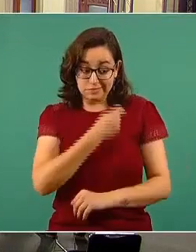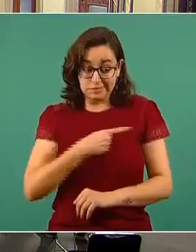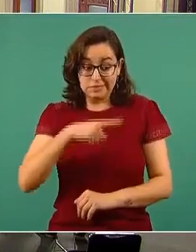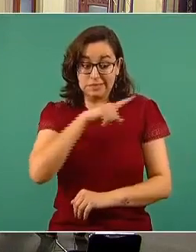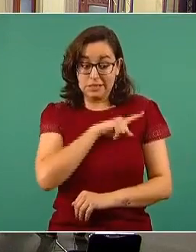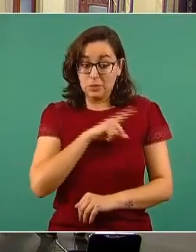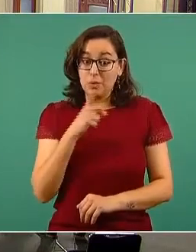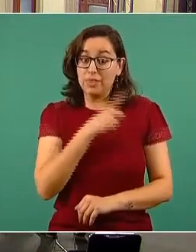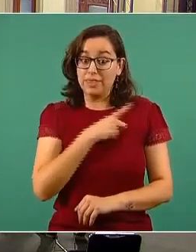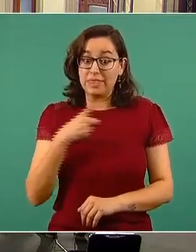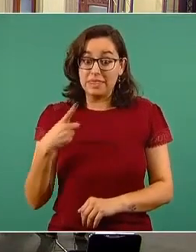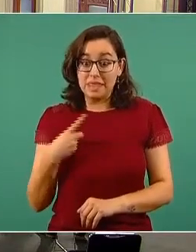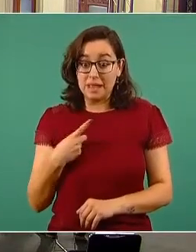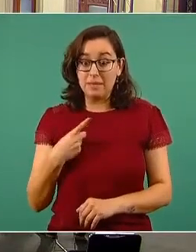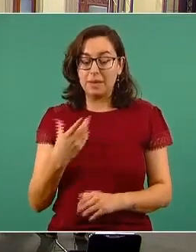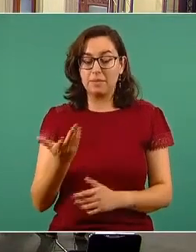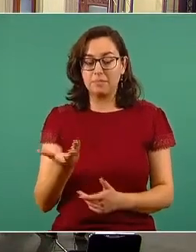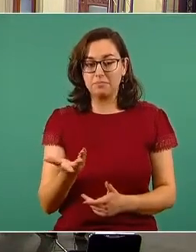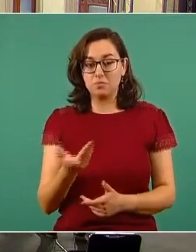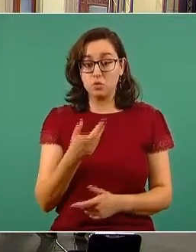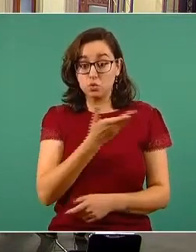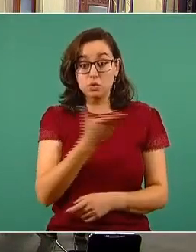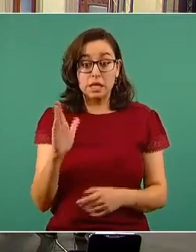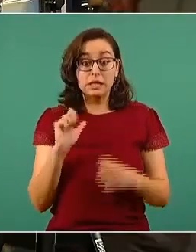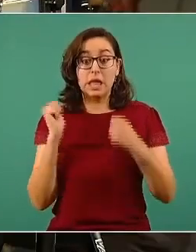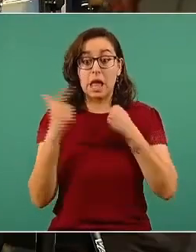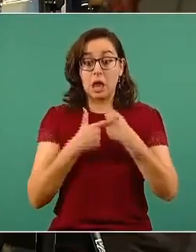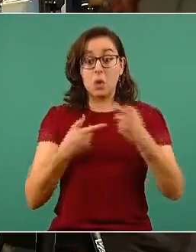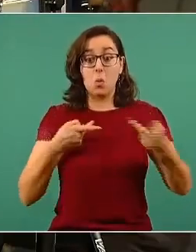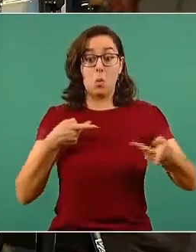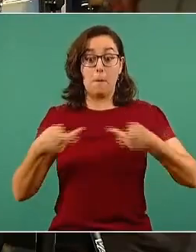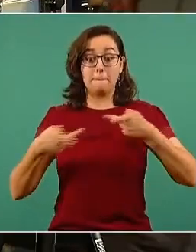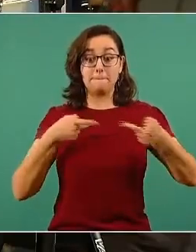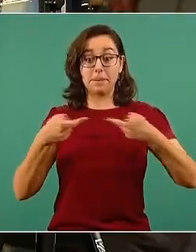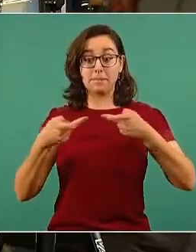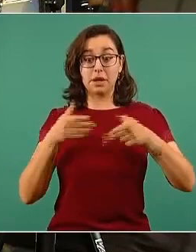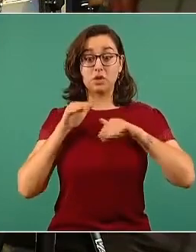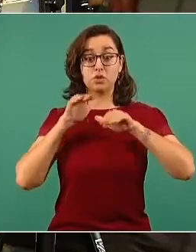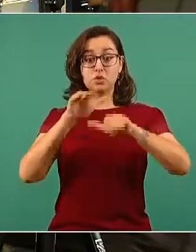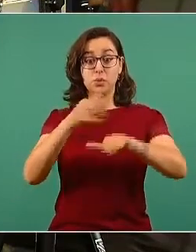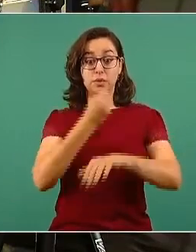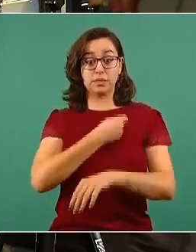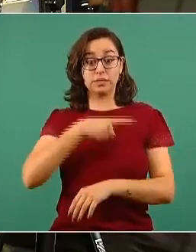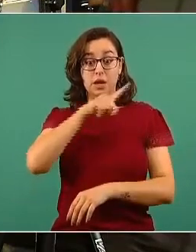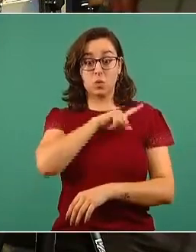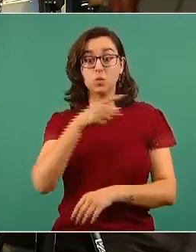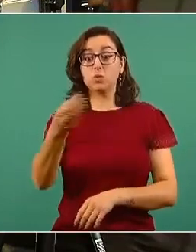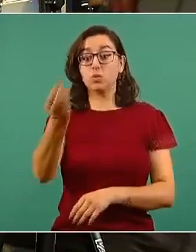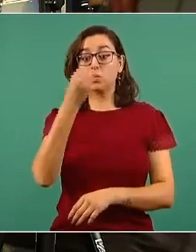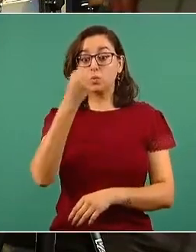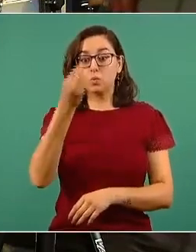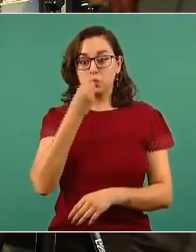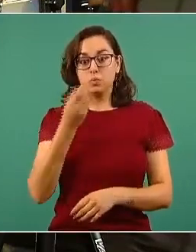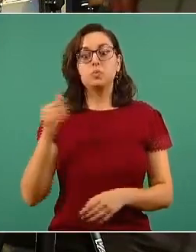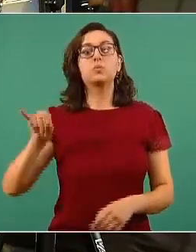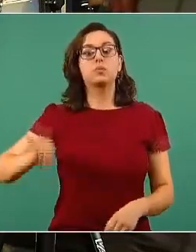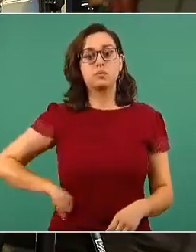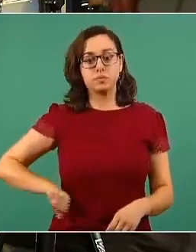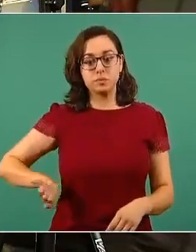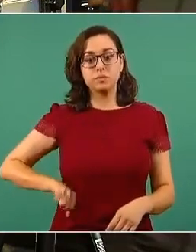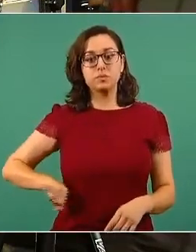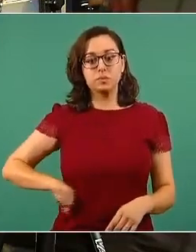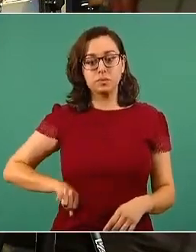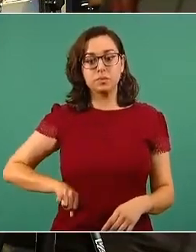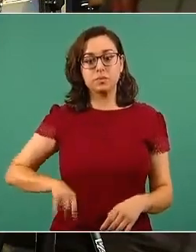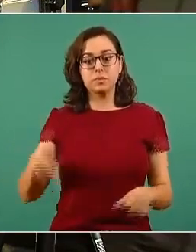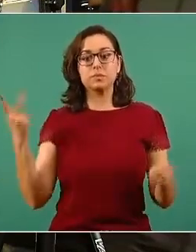si hayan preparado o tengan pensado preparar algo, doctor, al respecto de salud alimentaria. Leía un artículo muy interesante de